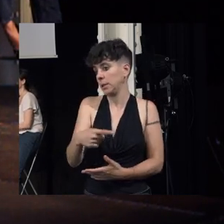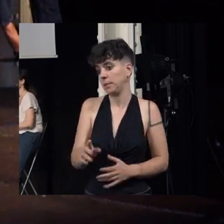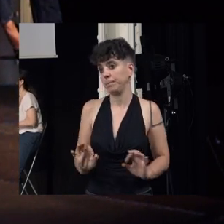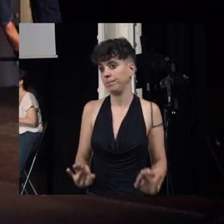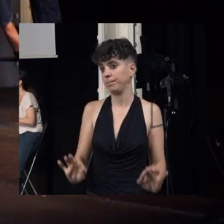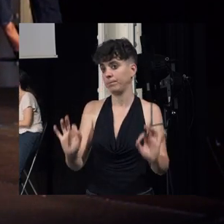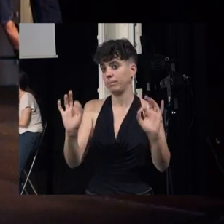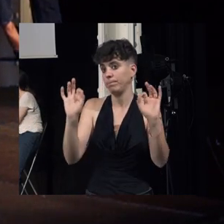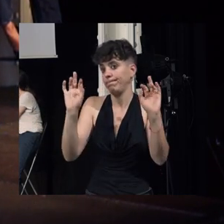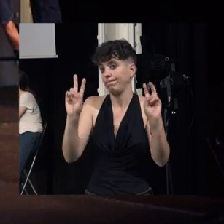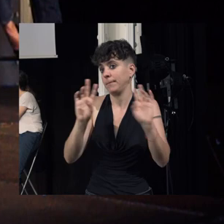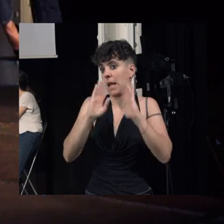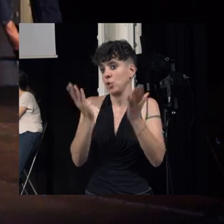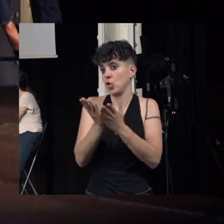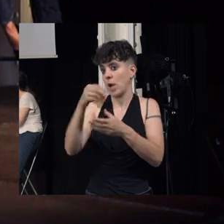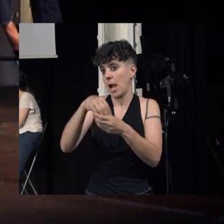escolar.